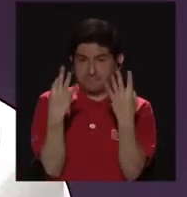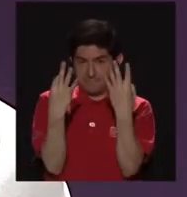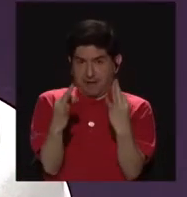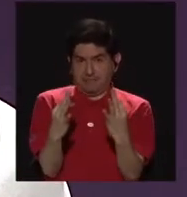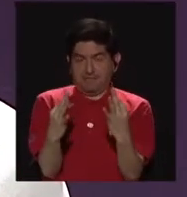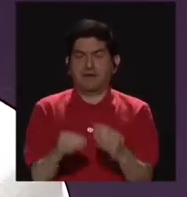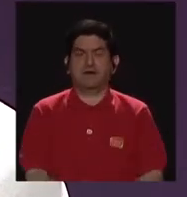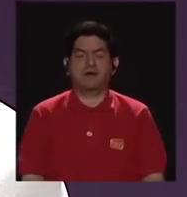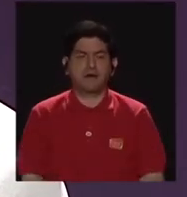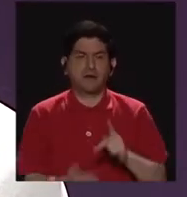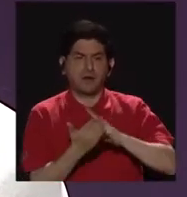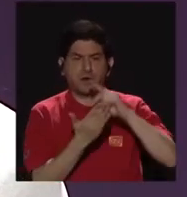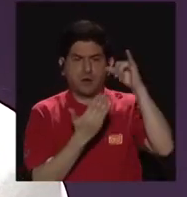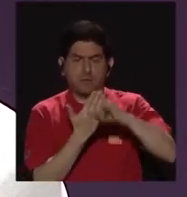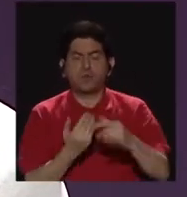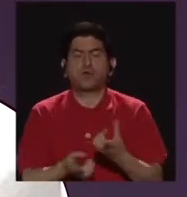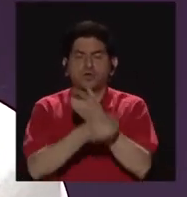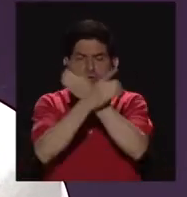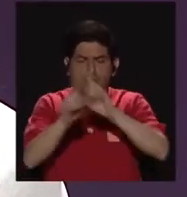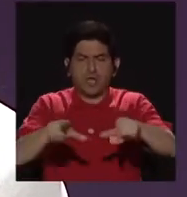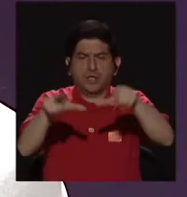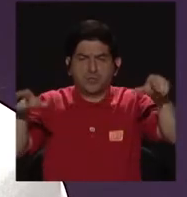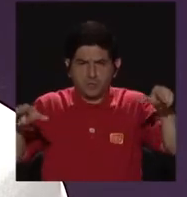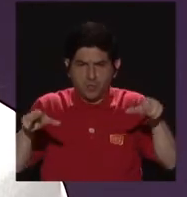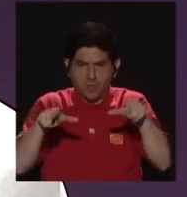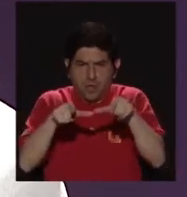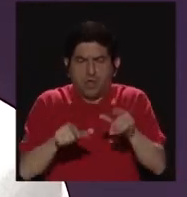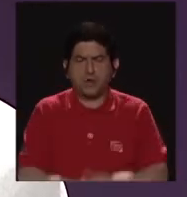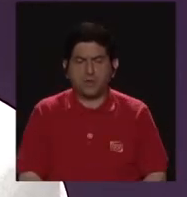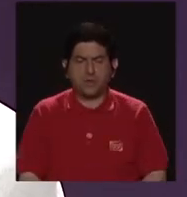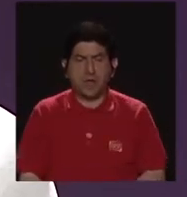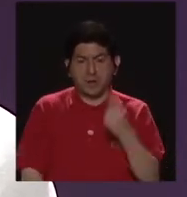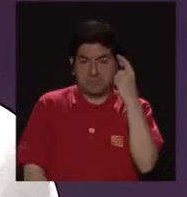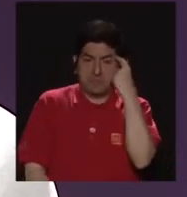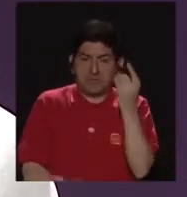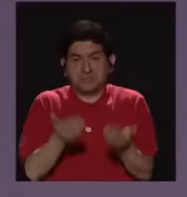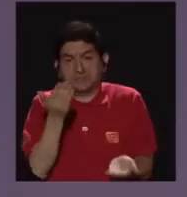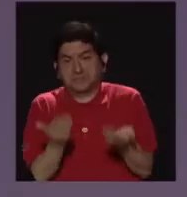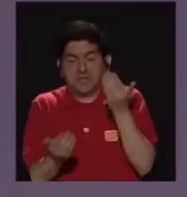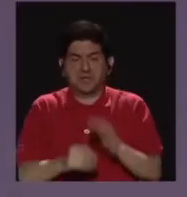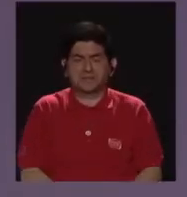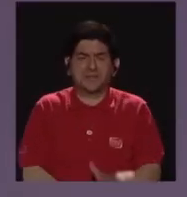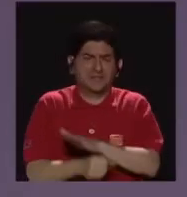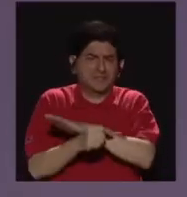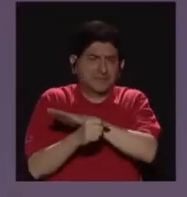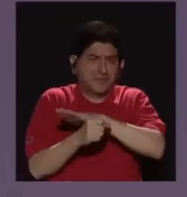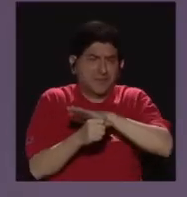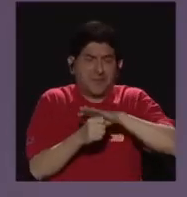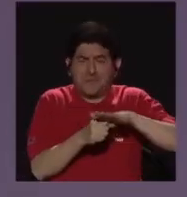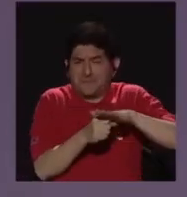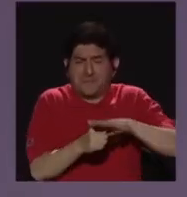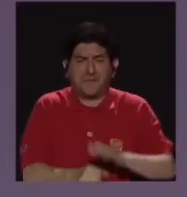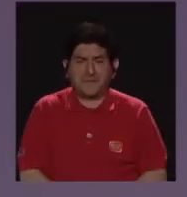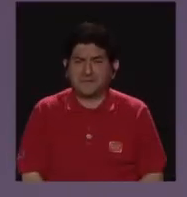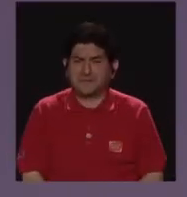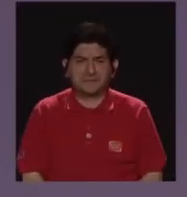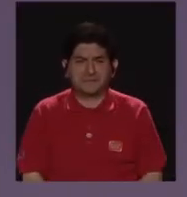el proyecto de la democracia a lugares que se piensan que completamente digamos